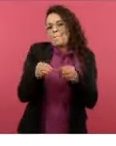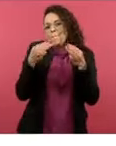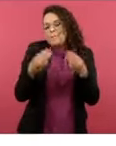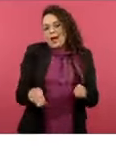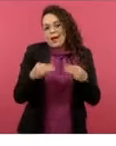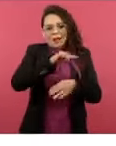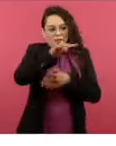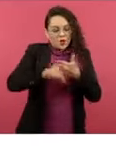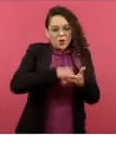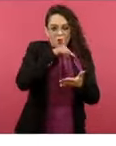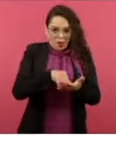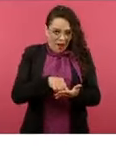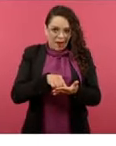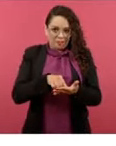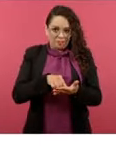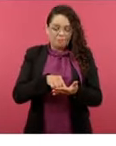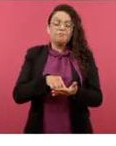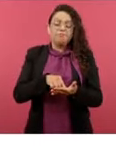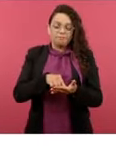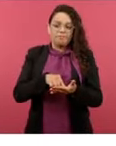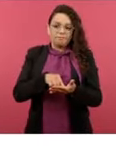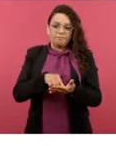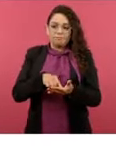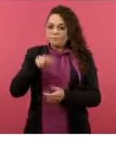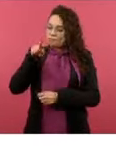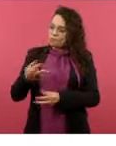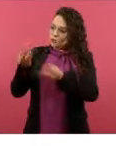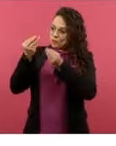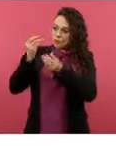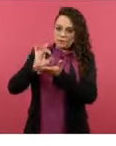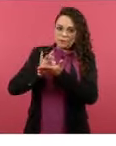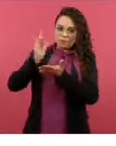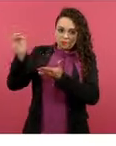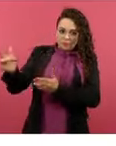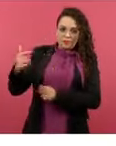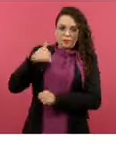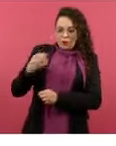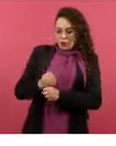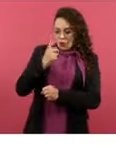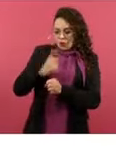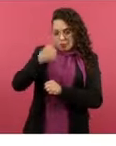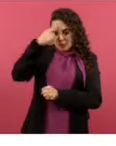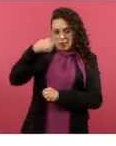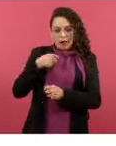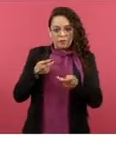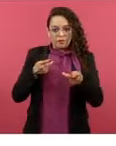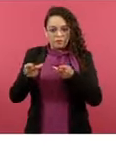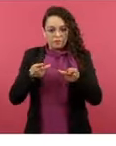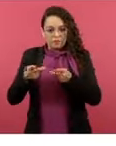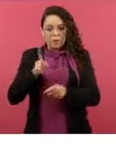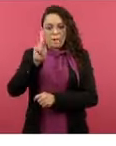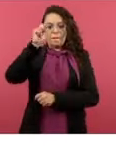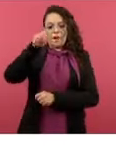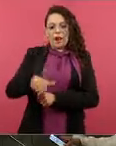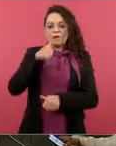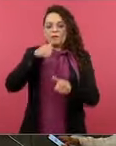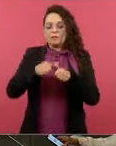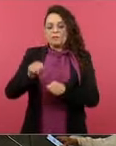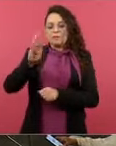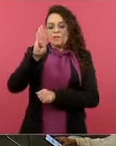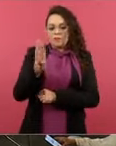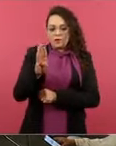tuve la fortuna, la oportunidad y estoy muy agradecida de haber diseñado, el Plan B Inspectores Especiales del Cambio